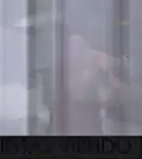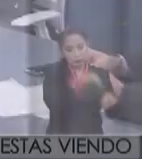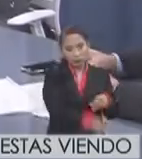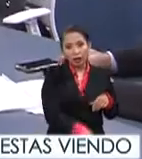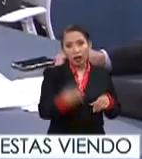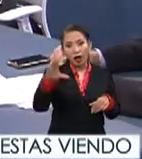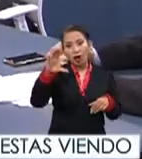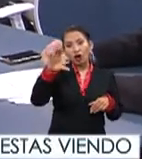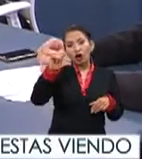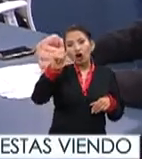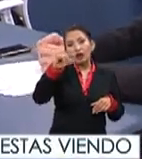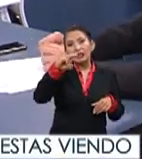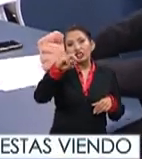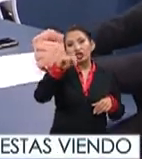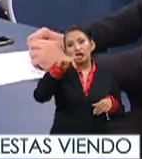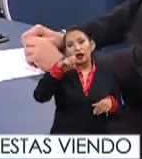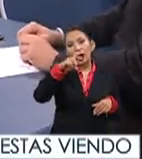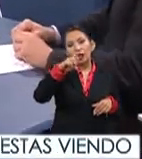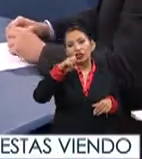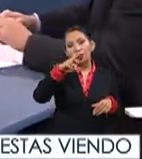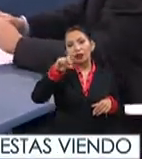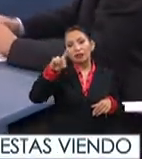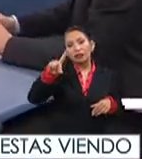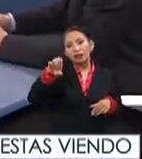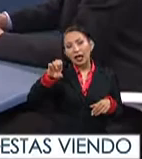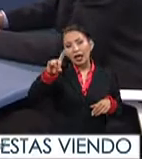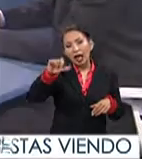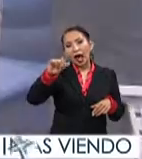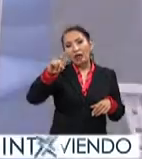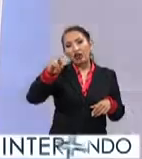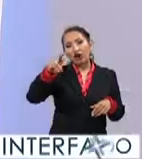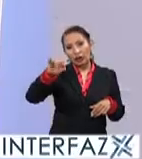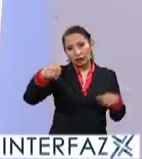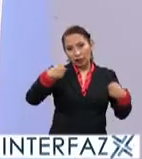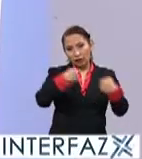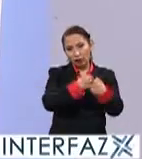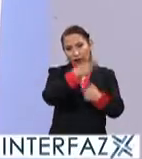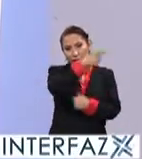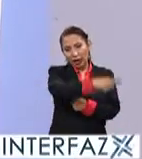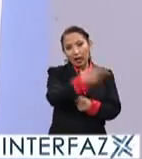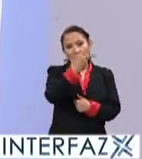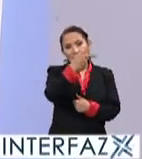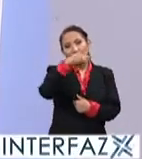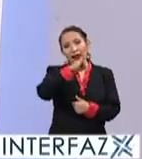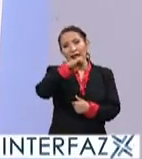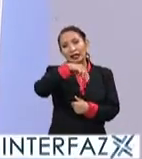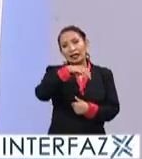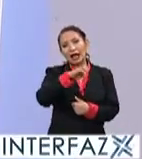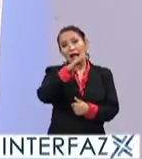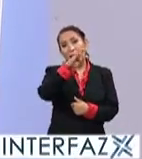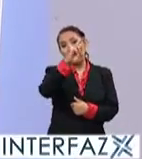en el gran colisionador de hadrones, que se encuentra en la frontera de Ginebra.